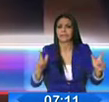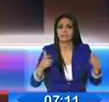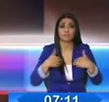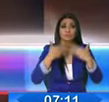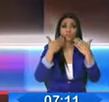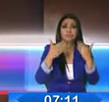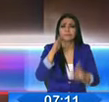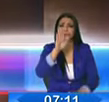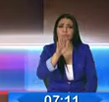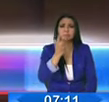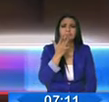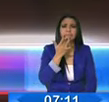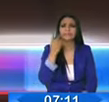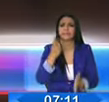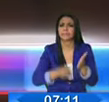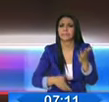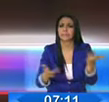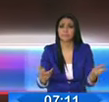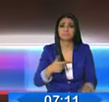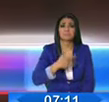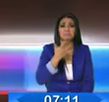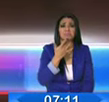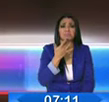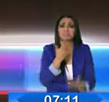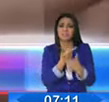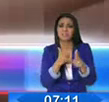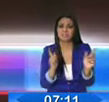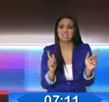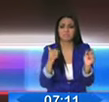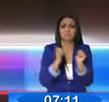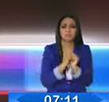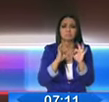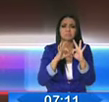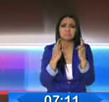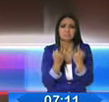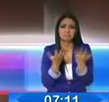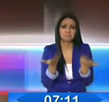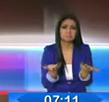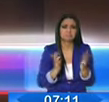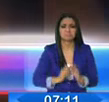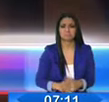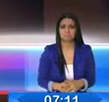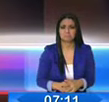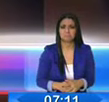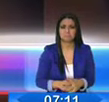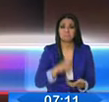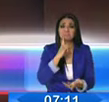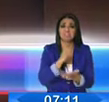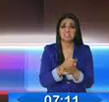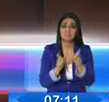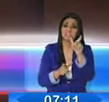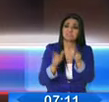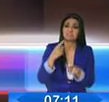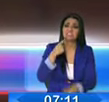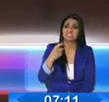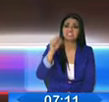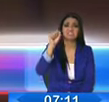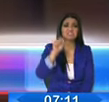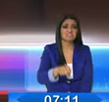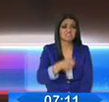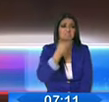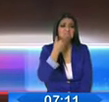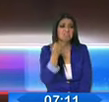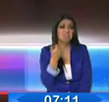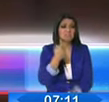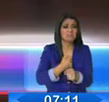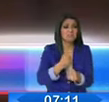lo que tú prefiere que prefiero ese precio a la libertad está con mi familia que sí que una manera diciendo que sí que hay vive mejor que